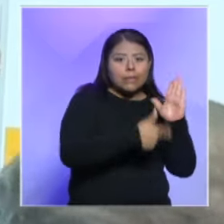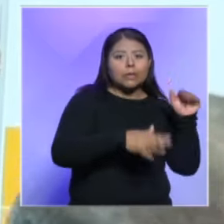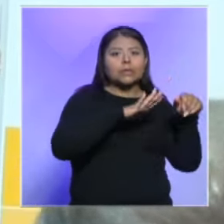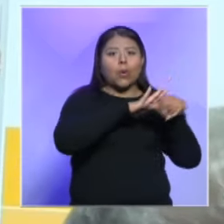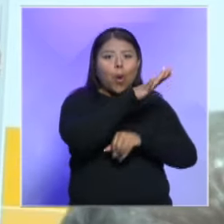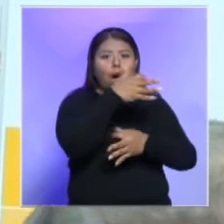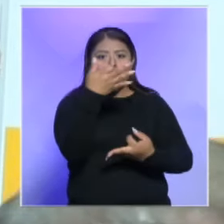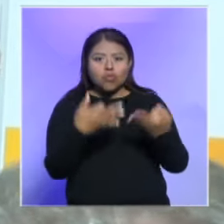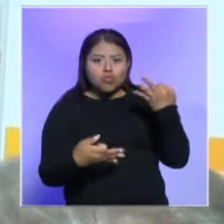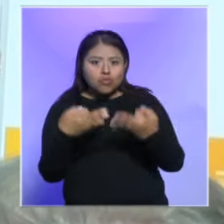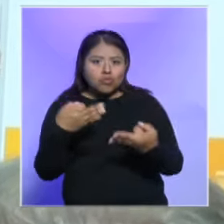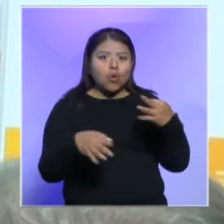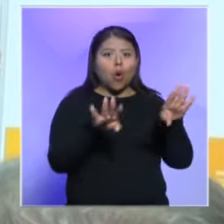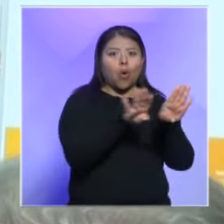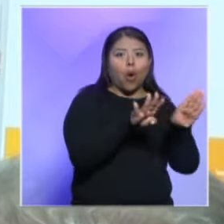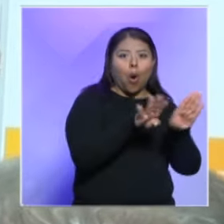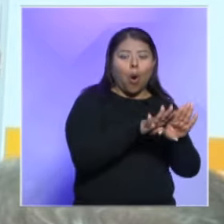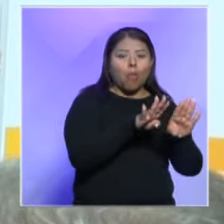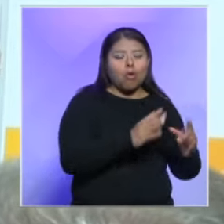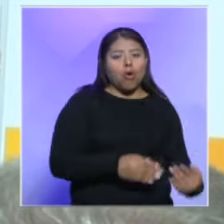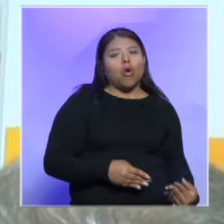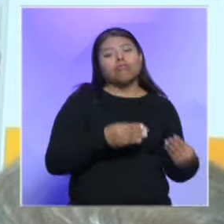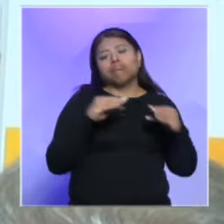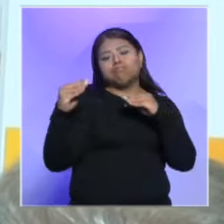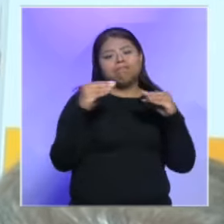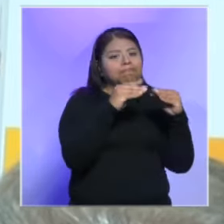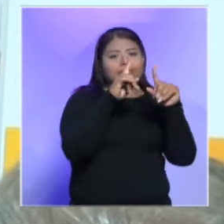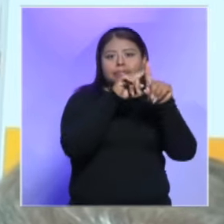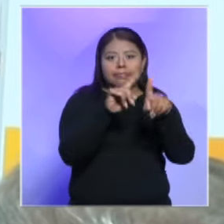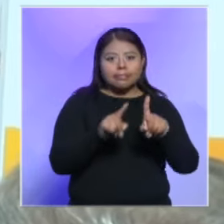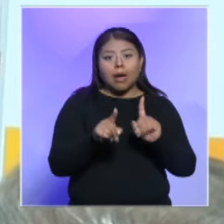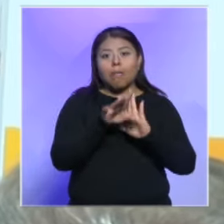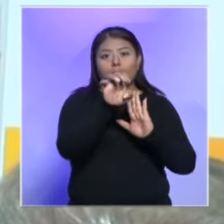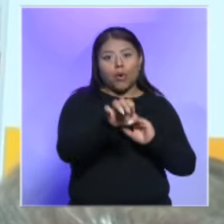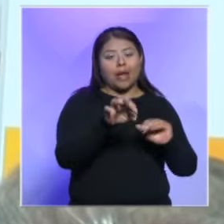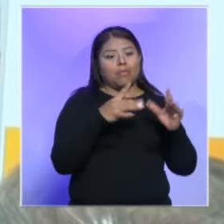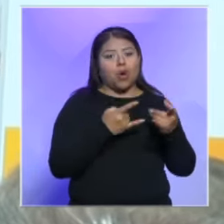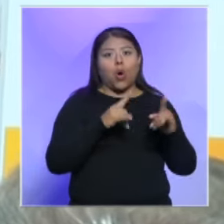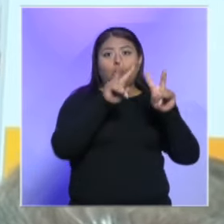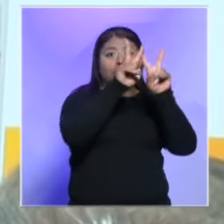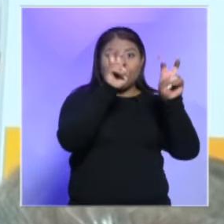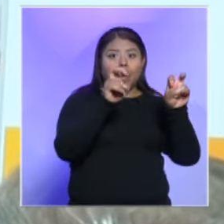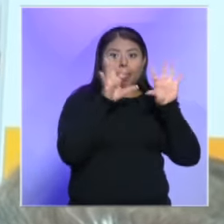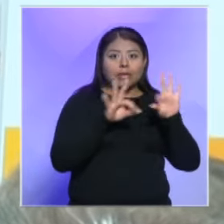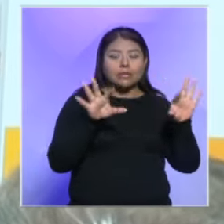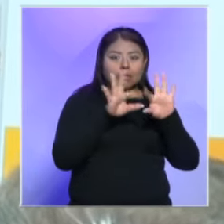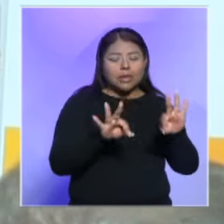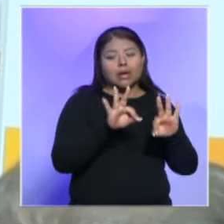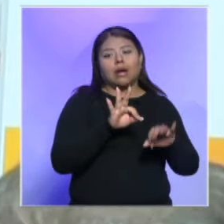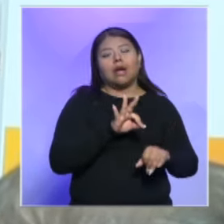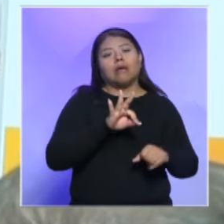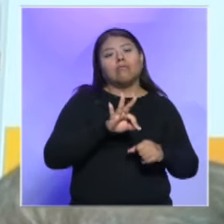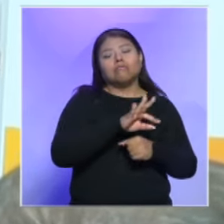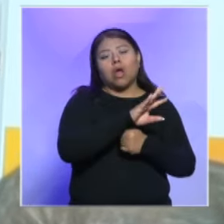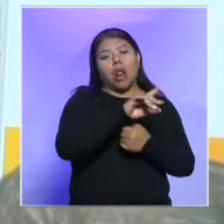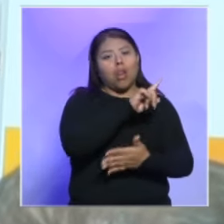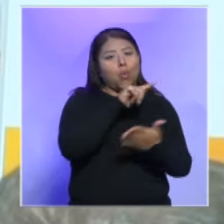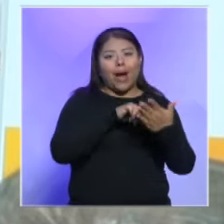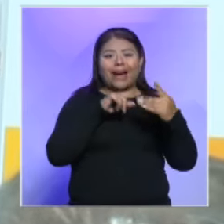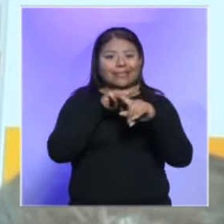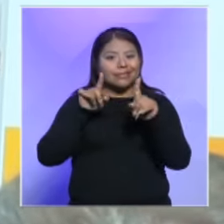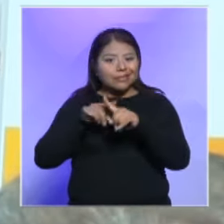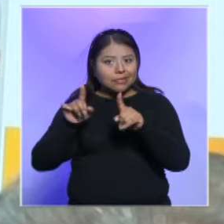los casos contenciosos, nos habla por ejemplo de casos como Susana Higuchi en Perú, Yatama en Nicaragua o